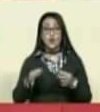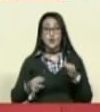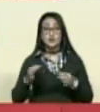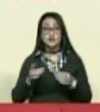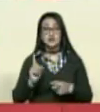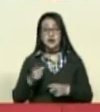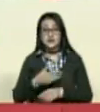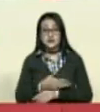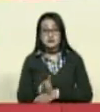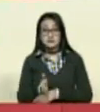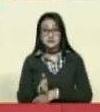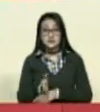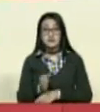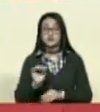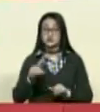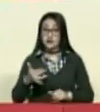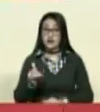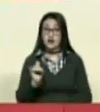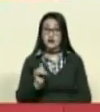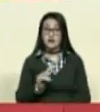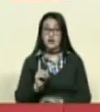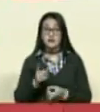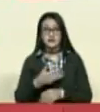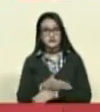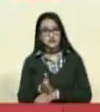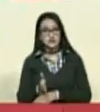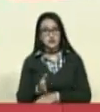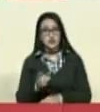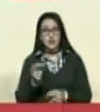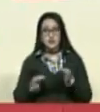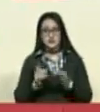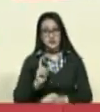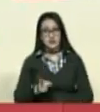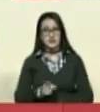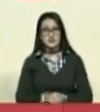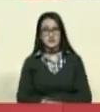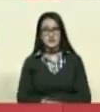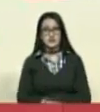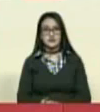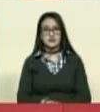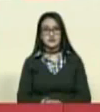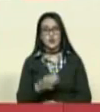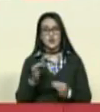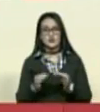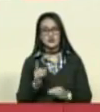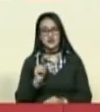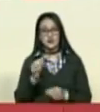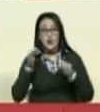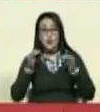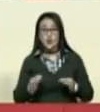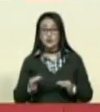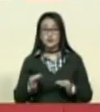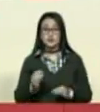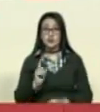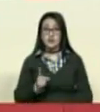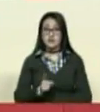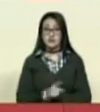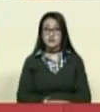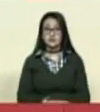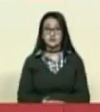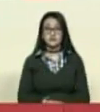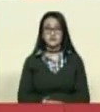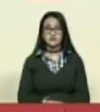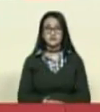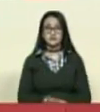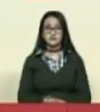A sabarse. A veces tarda, pero llega la justicia. Justicia, justicia justa, diría alguien, y